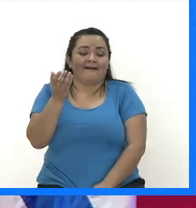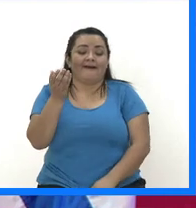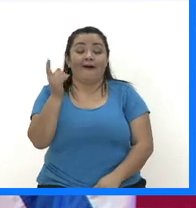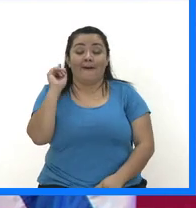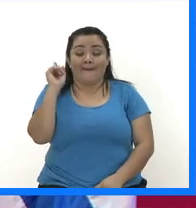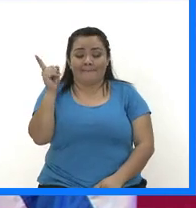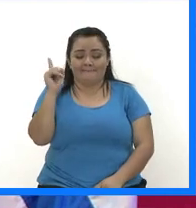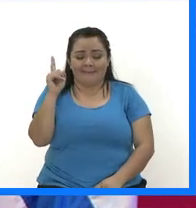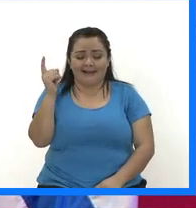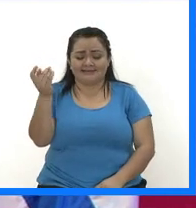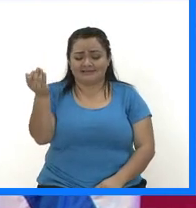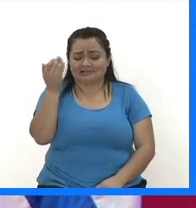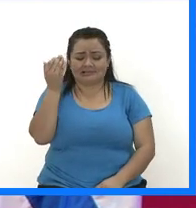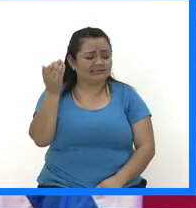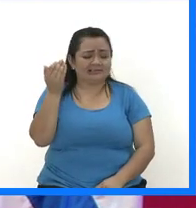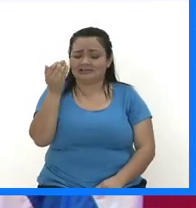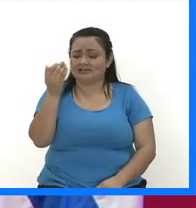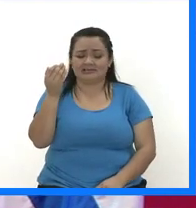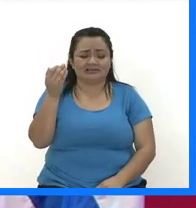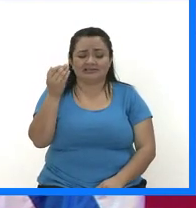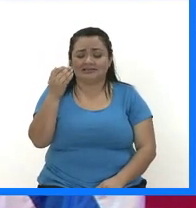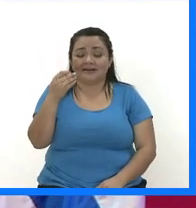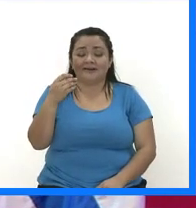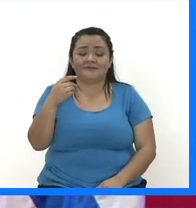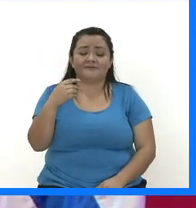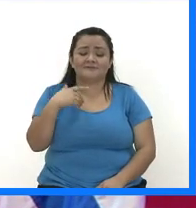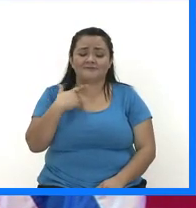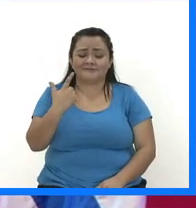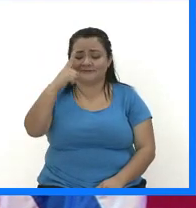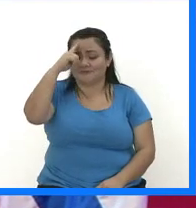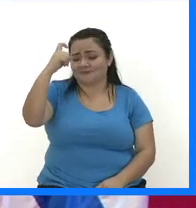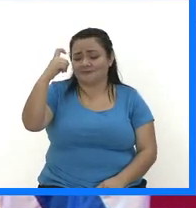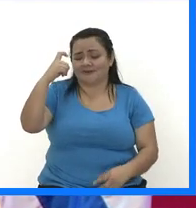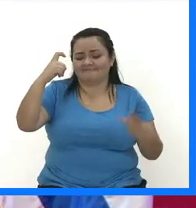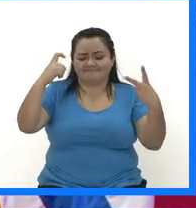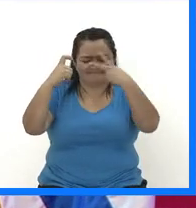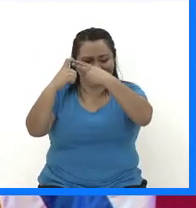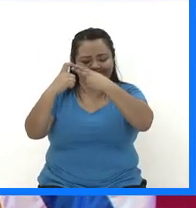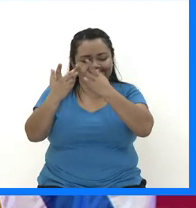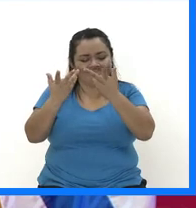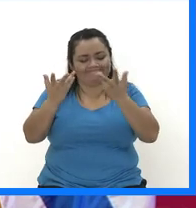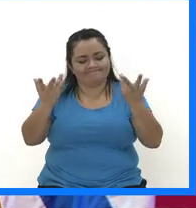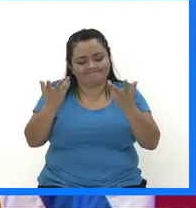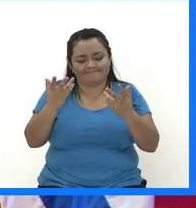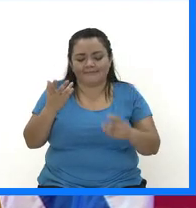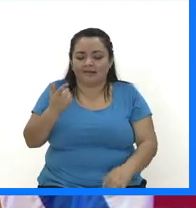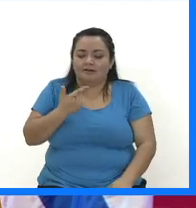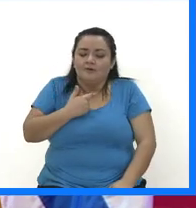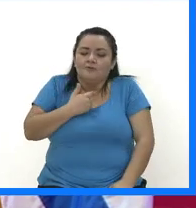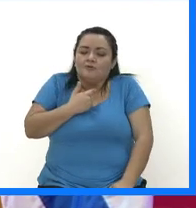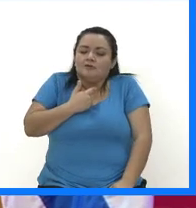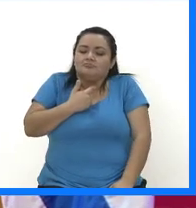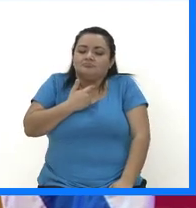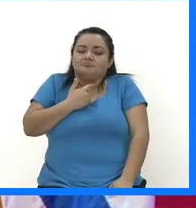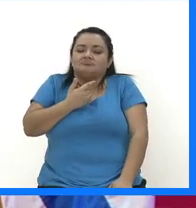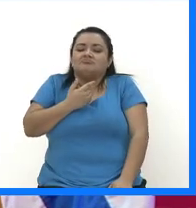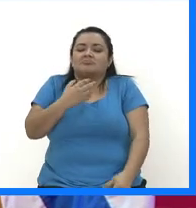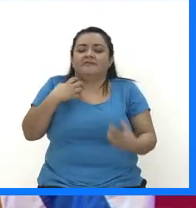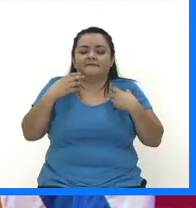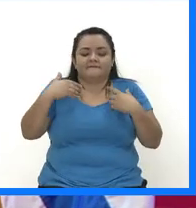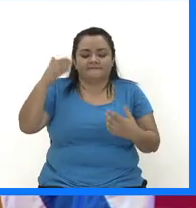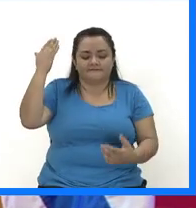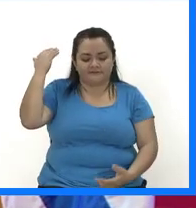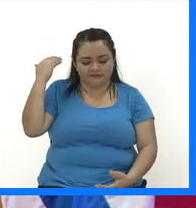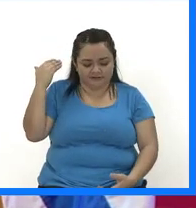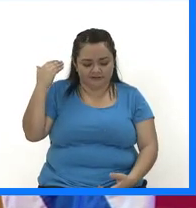que estaban ahí para enseñarnos pero nos criticaron y nos cortaron las alas habrán sido señor los fracasos pasados